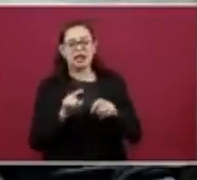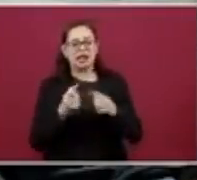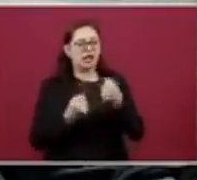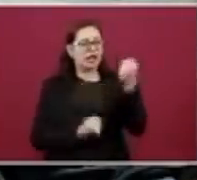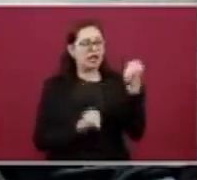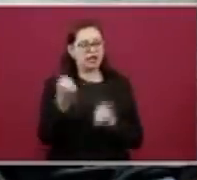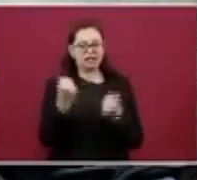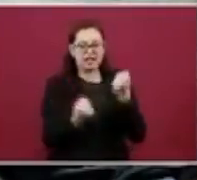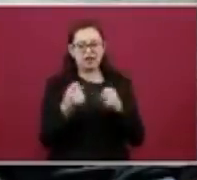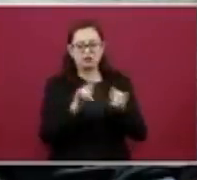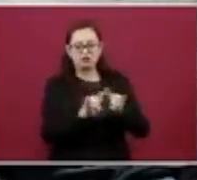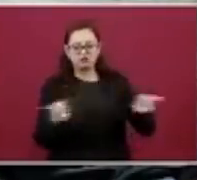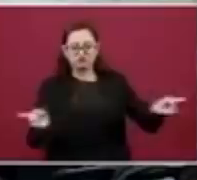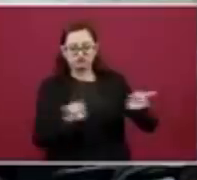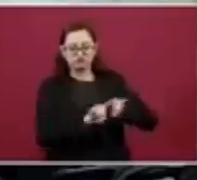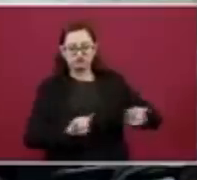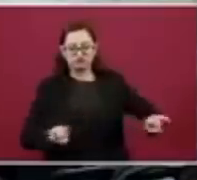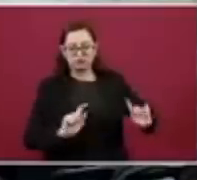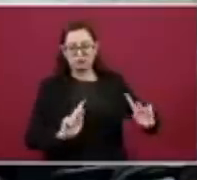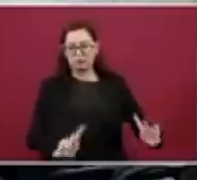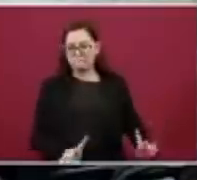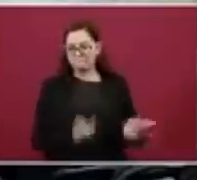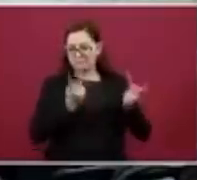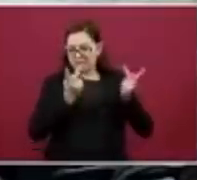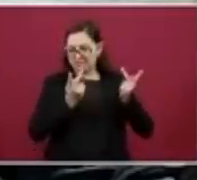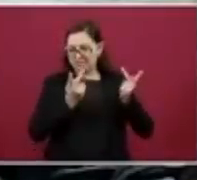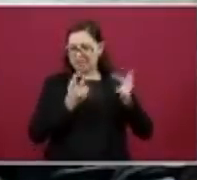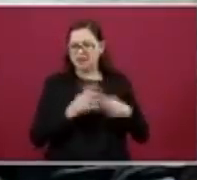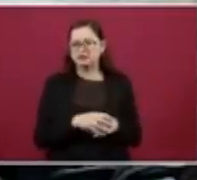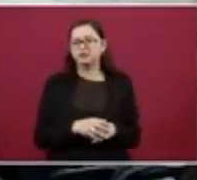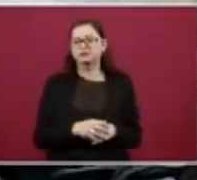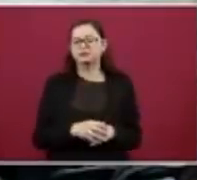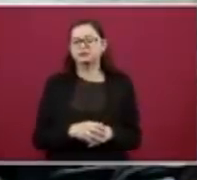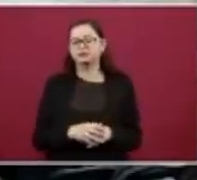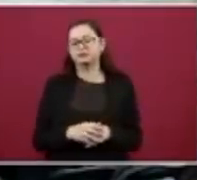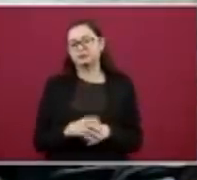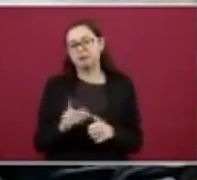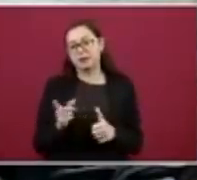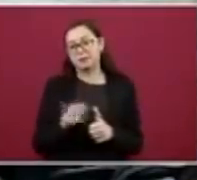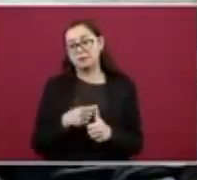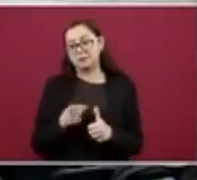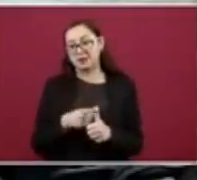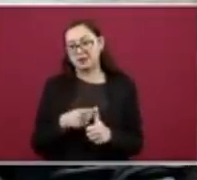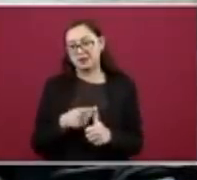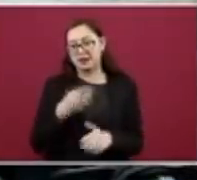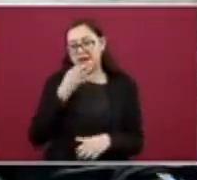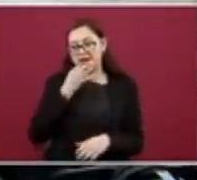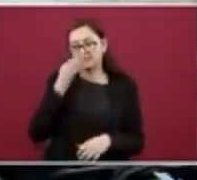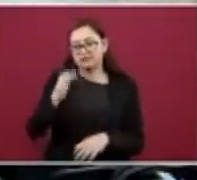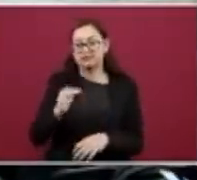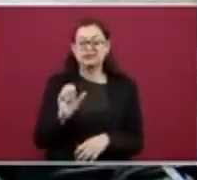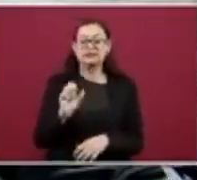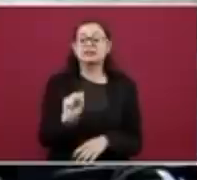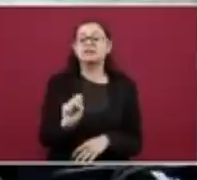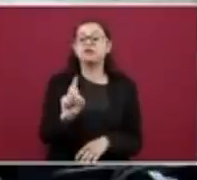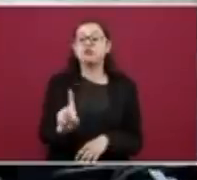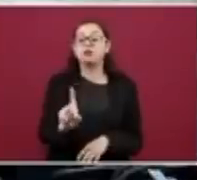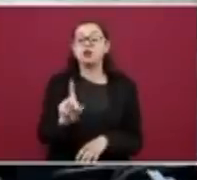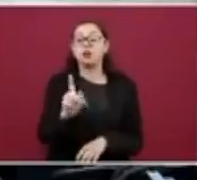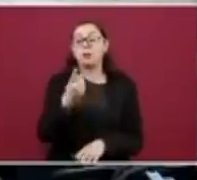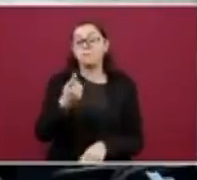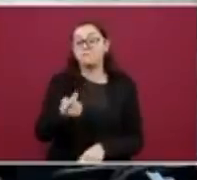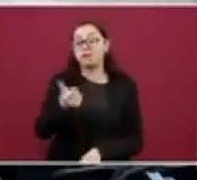les platicaba? Bueno, primero decirles que este fin de semana es la primer subasta.